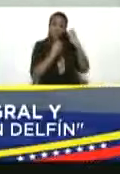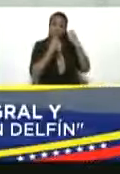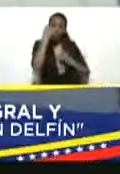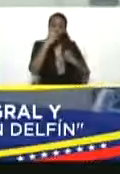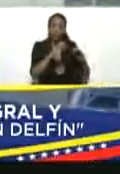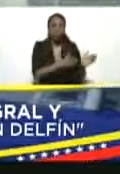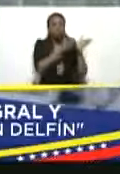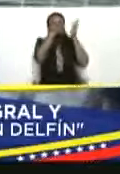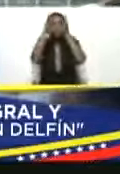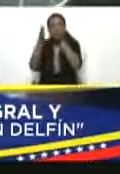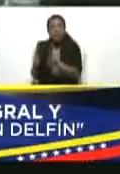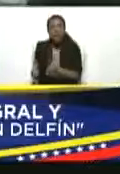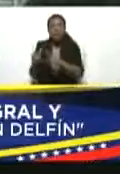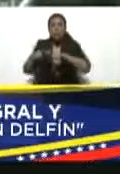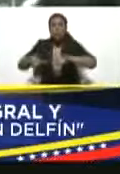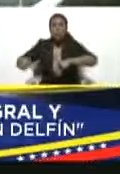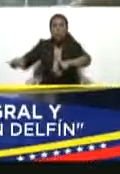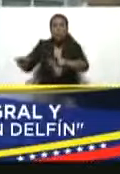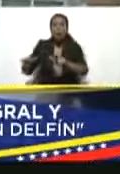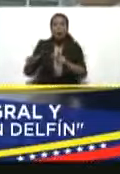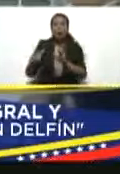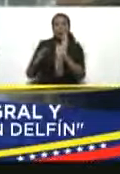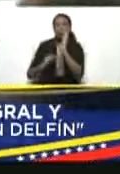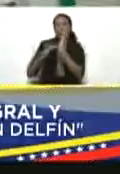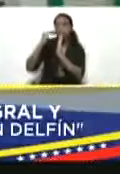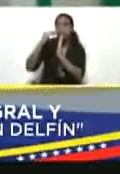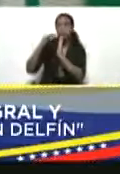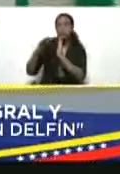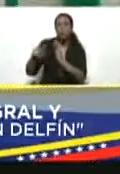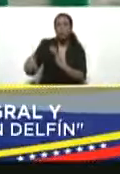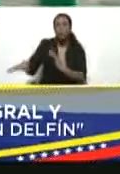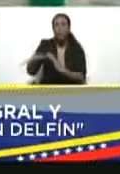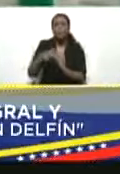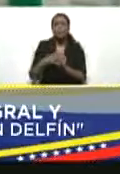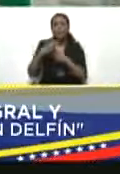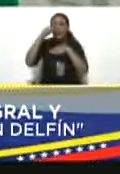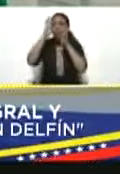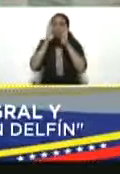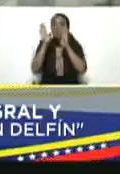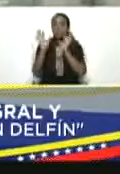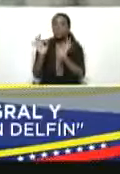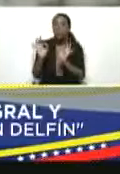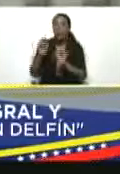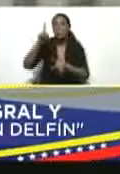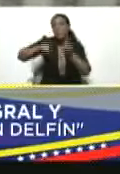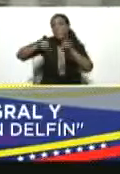se pasa hacia el nivel de de